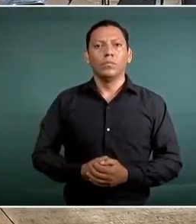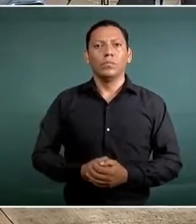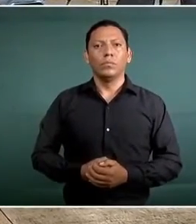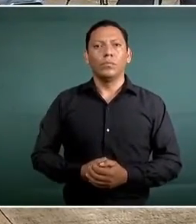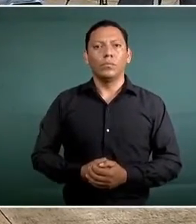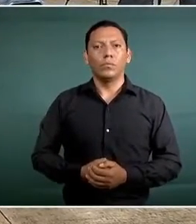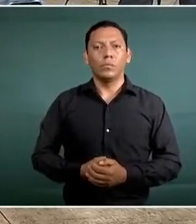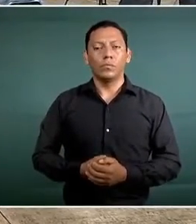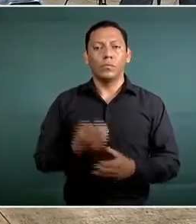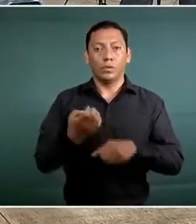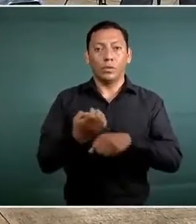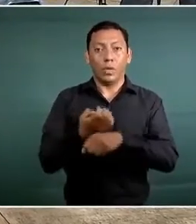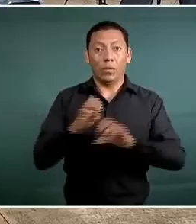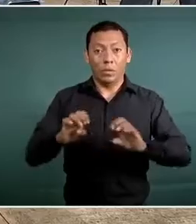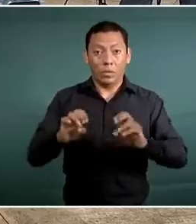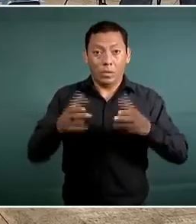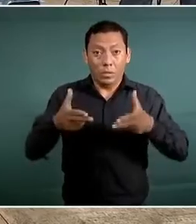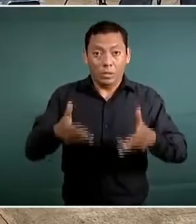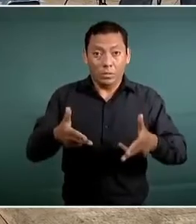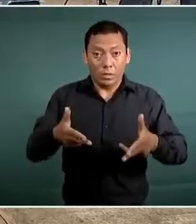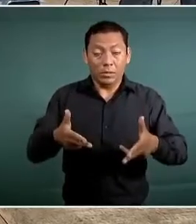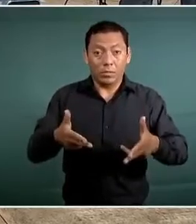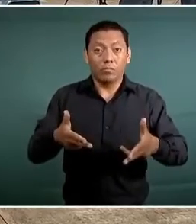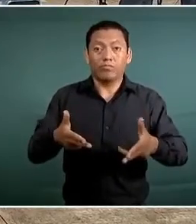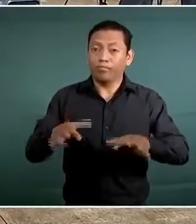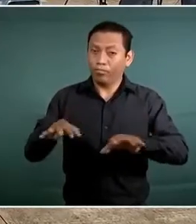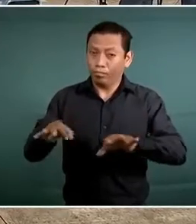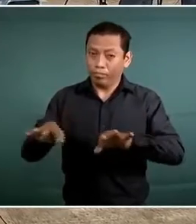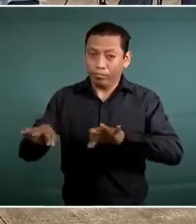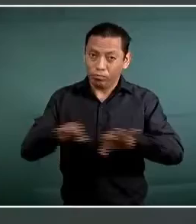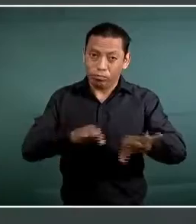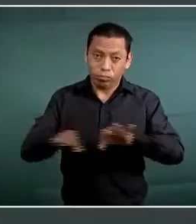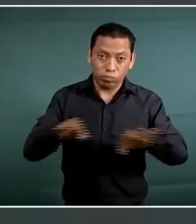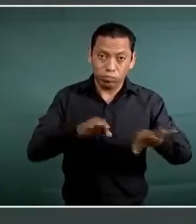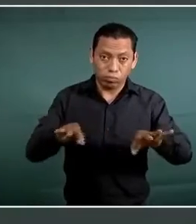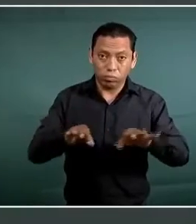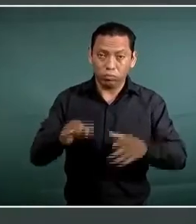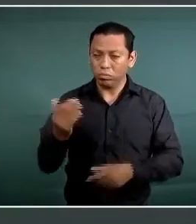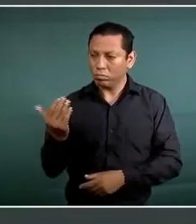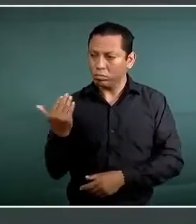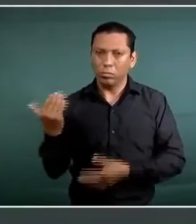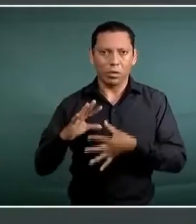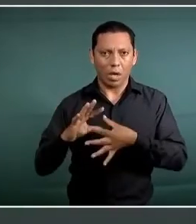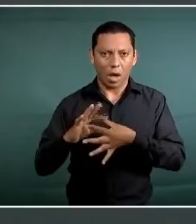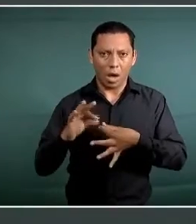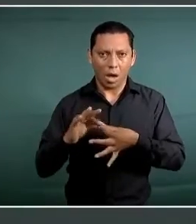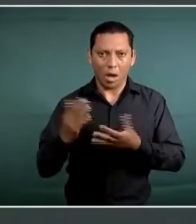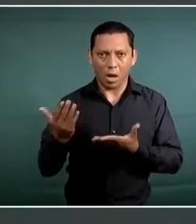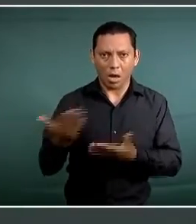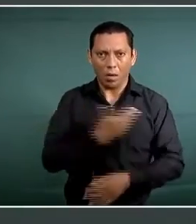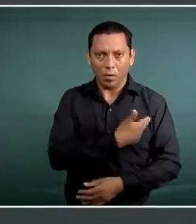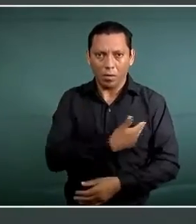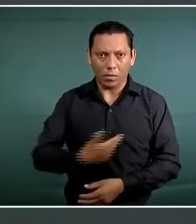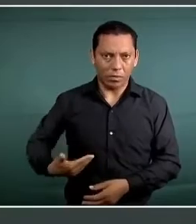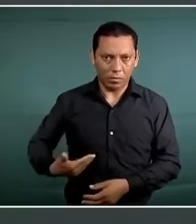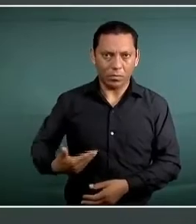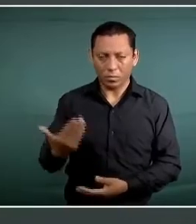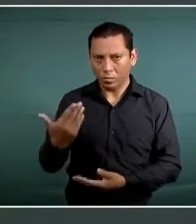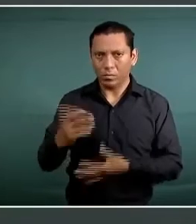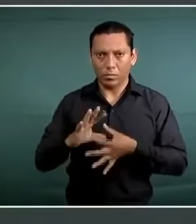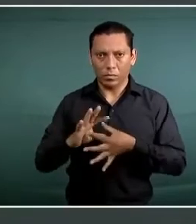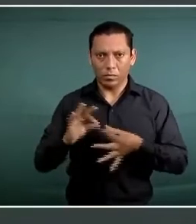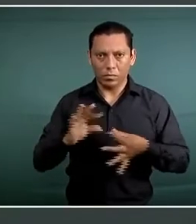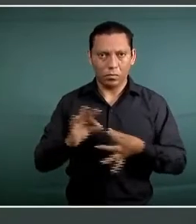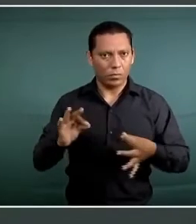En Chiapas estamos trabajando, como ya lo comentó el ciudadano presidente de la República,